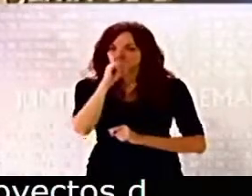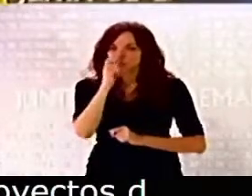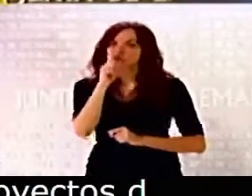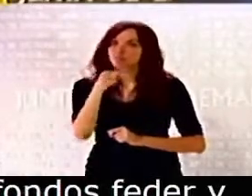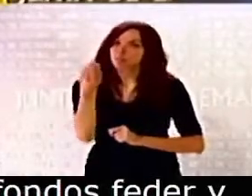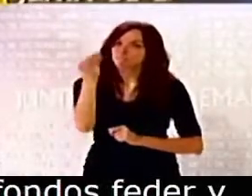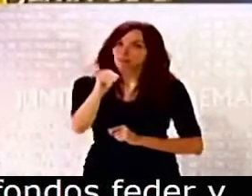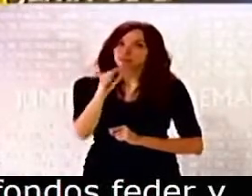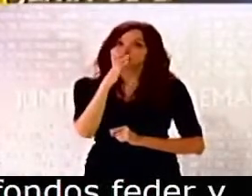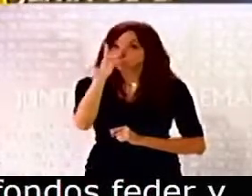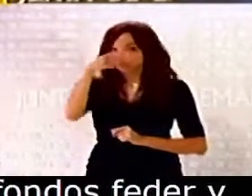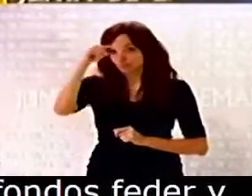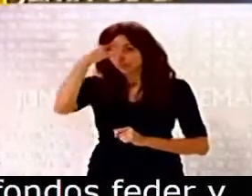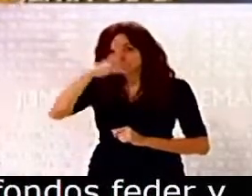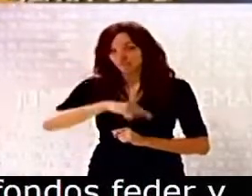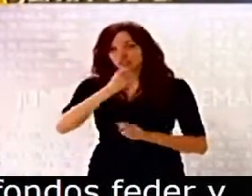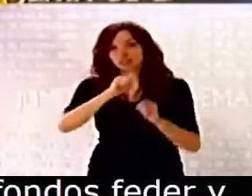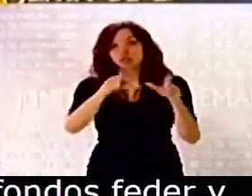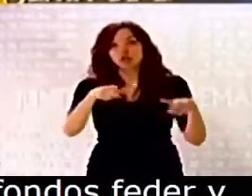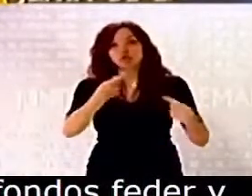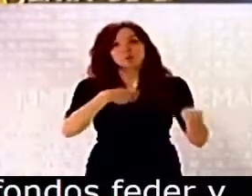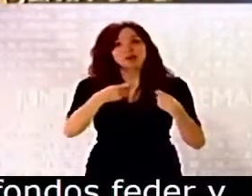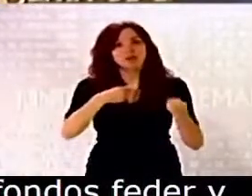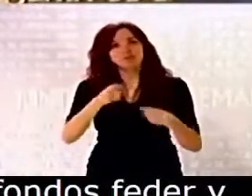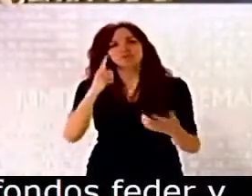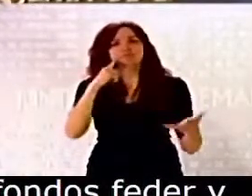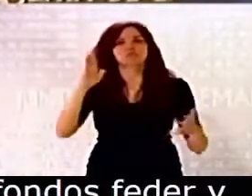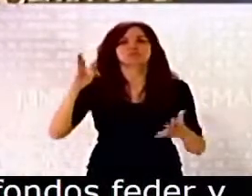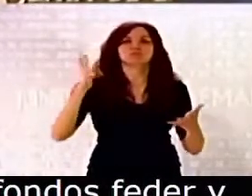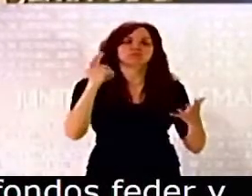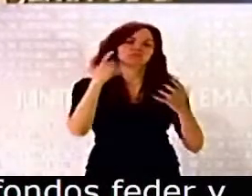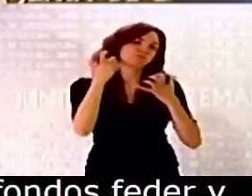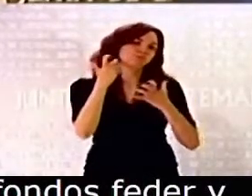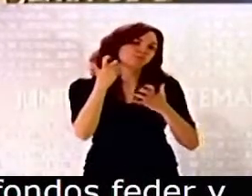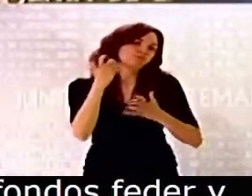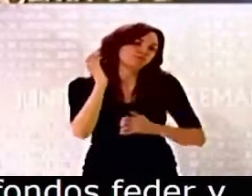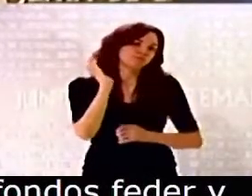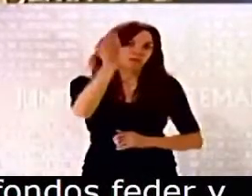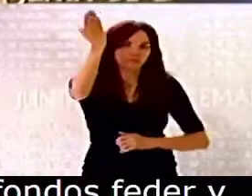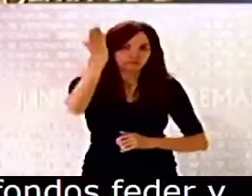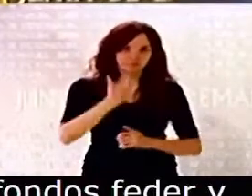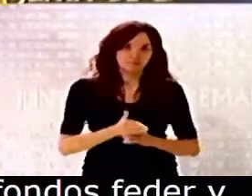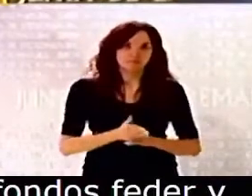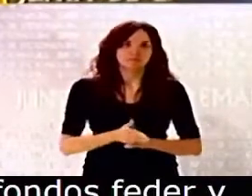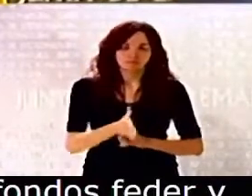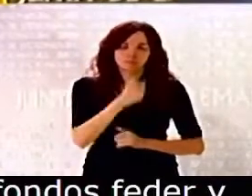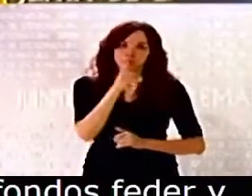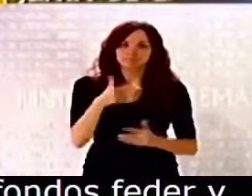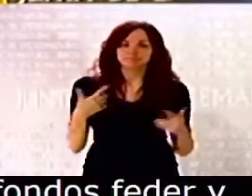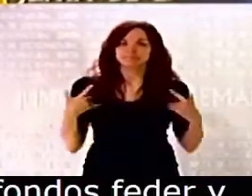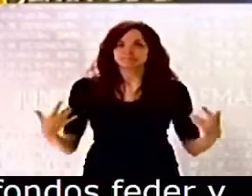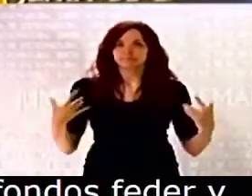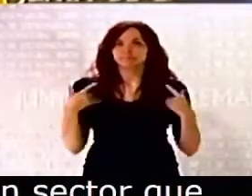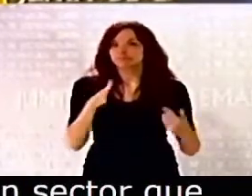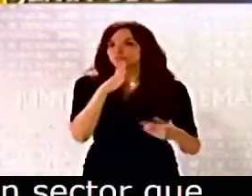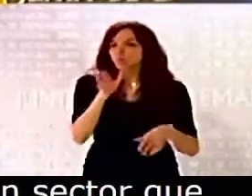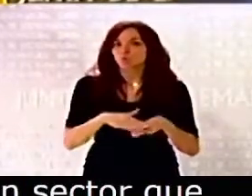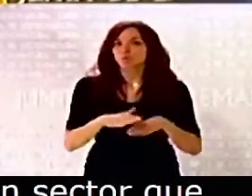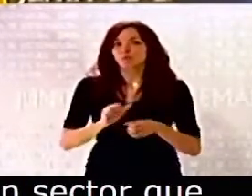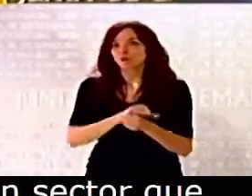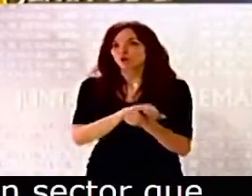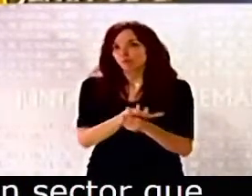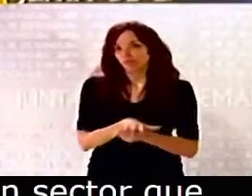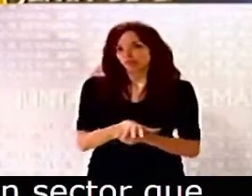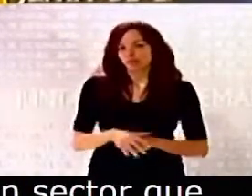del comercio, como todos sabemos, ha sido uno de los sectores pues, que mayor bofetada le ha dado la